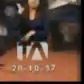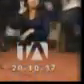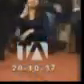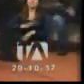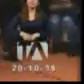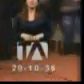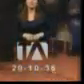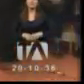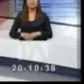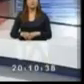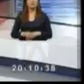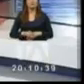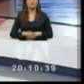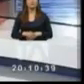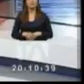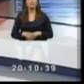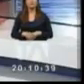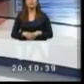Paredes, 24 horas.